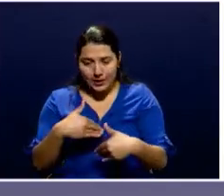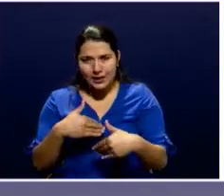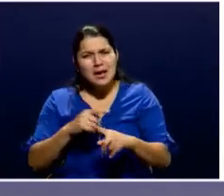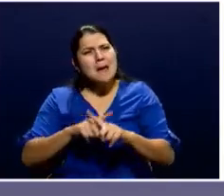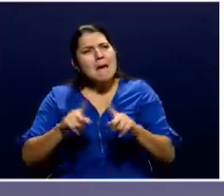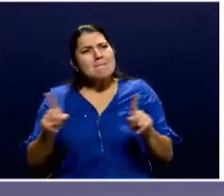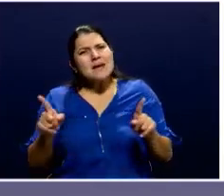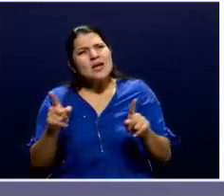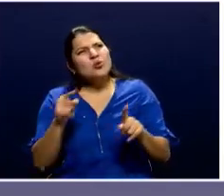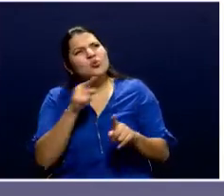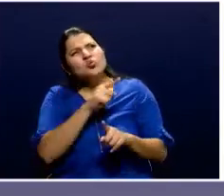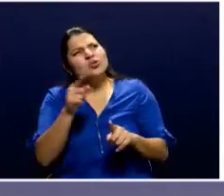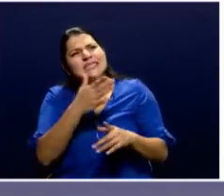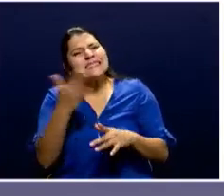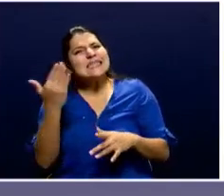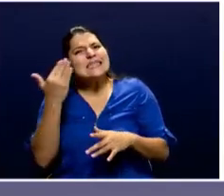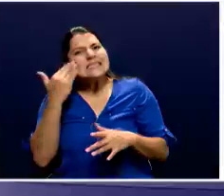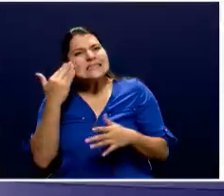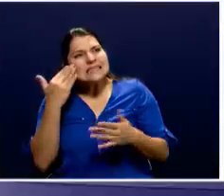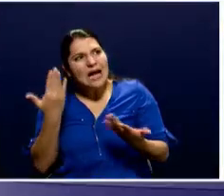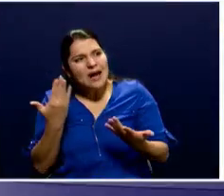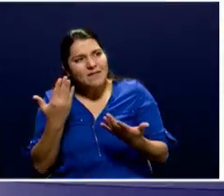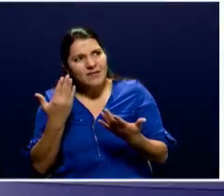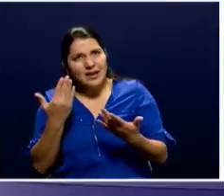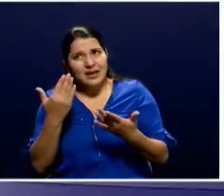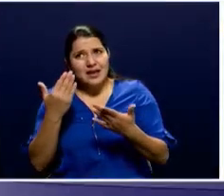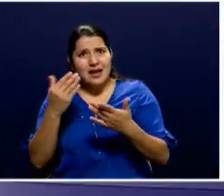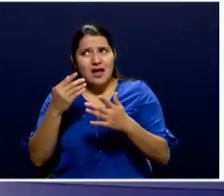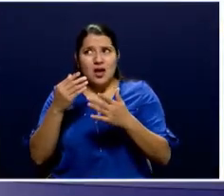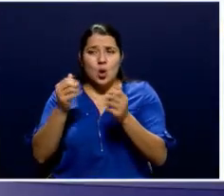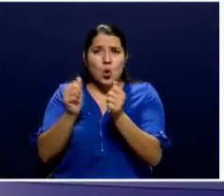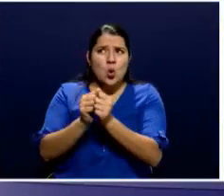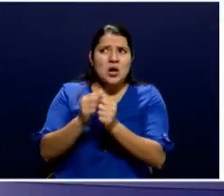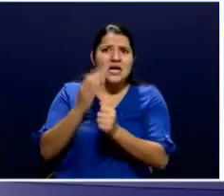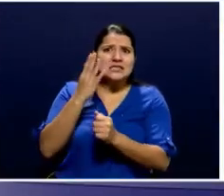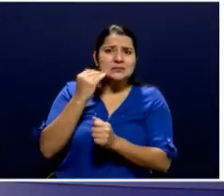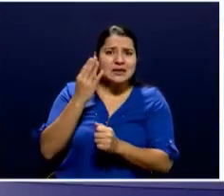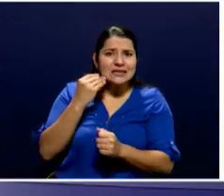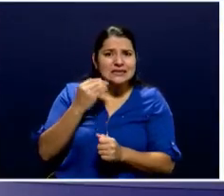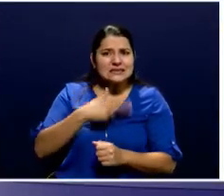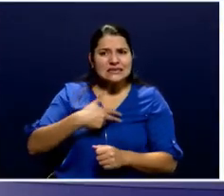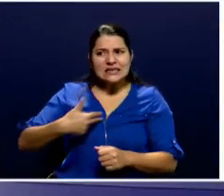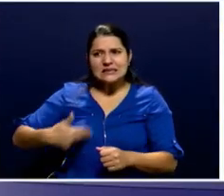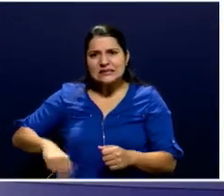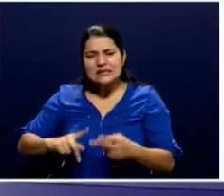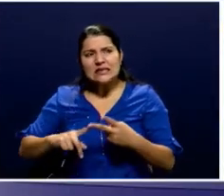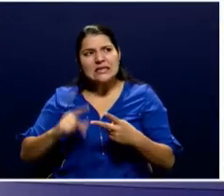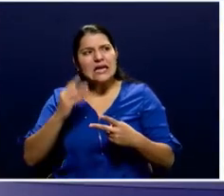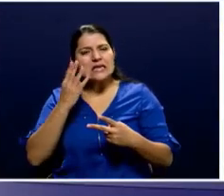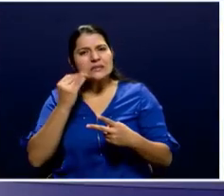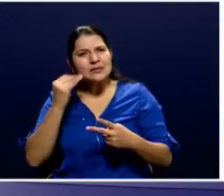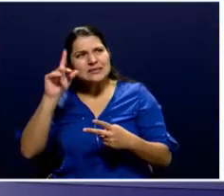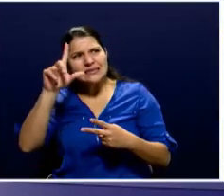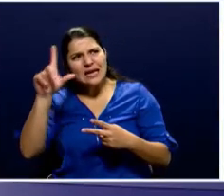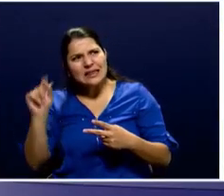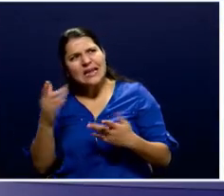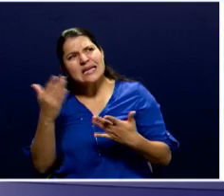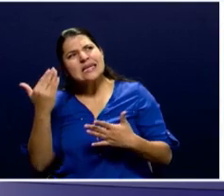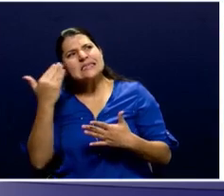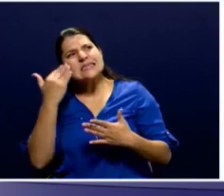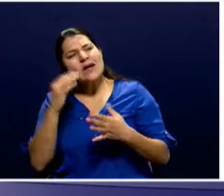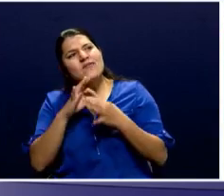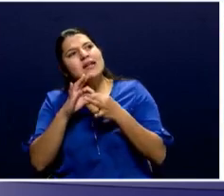los tratamientos paliativos, de la experiencia china y de la experiencia italiana y de otros países?